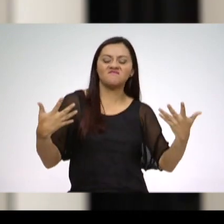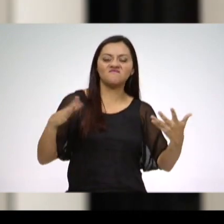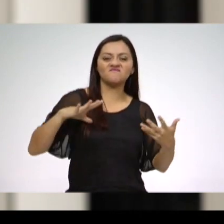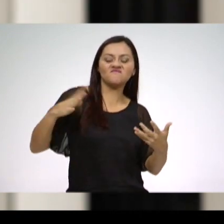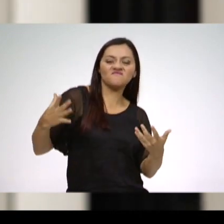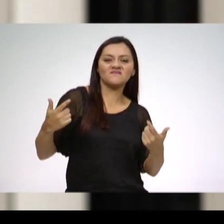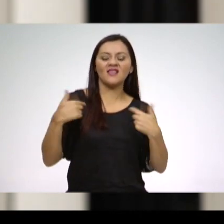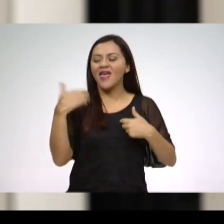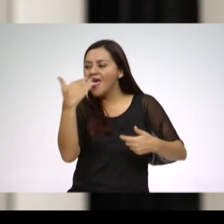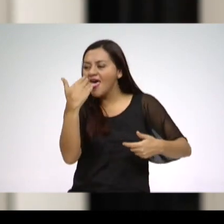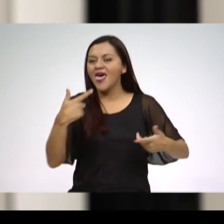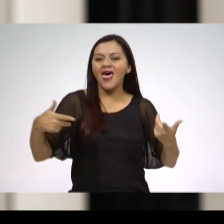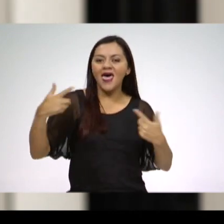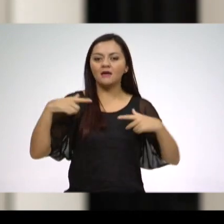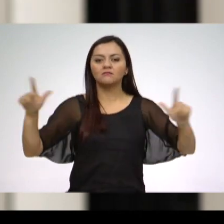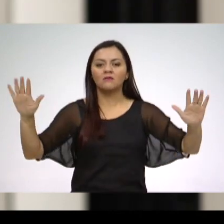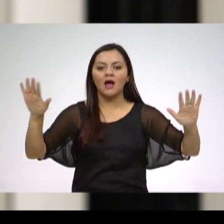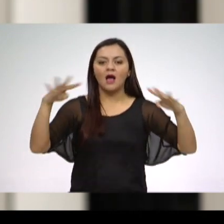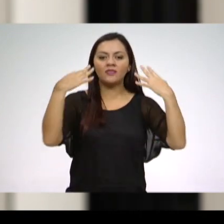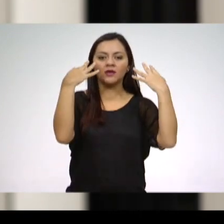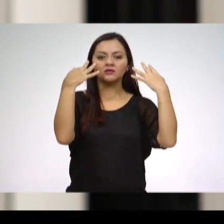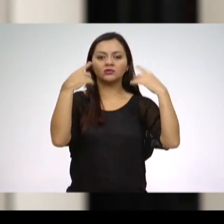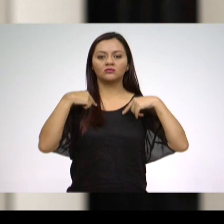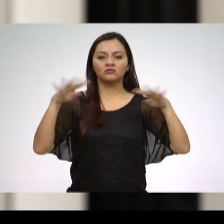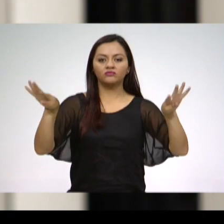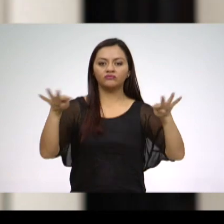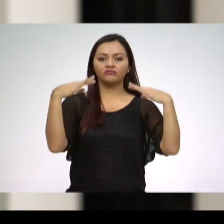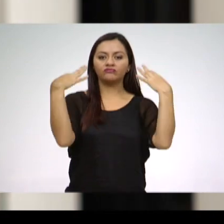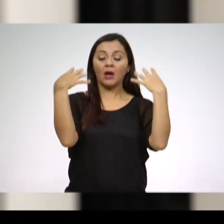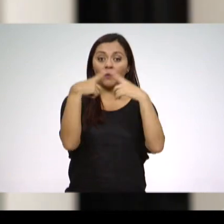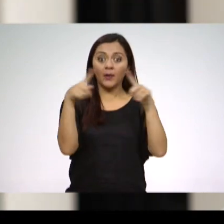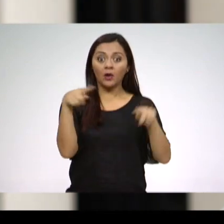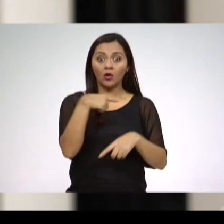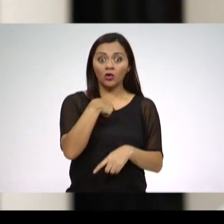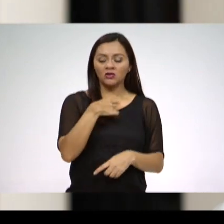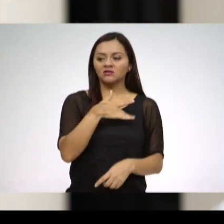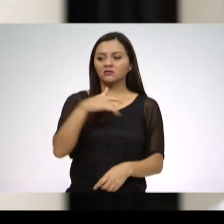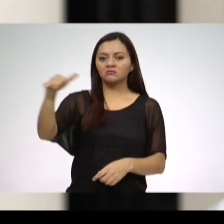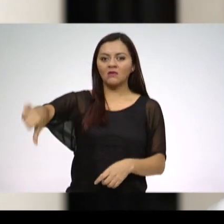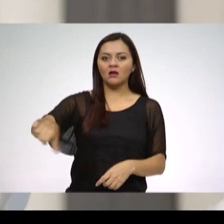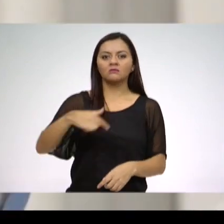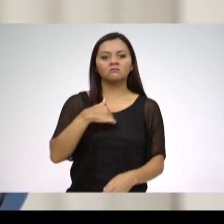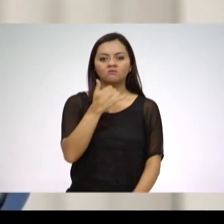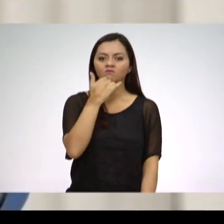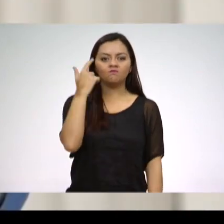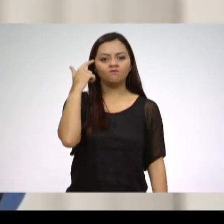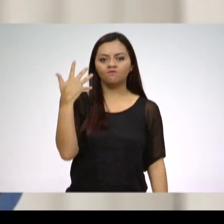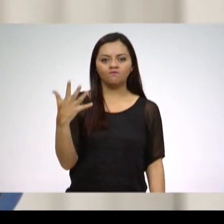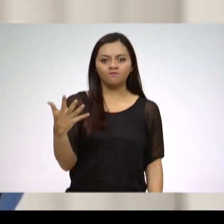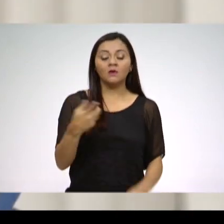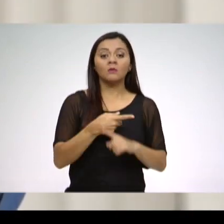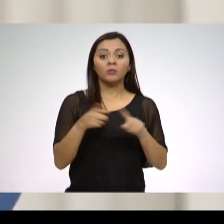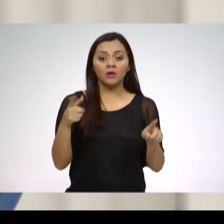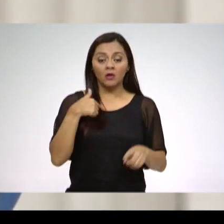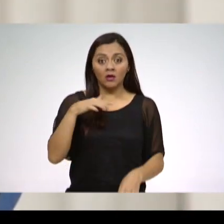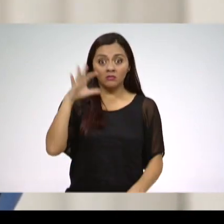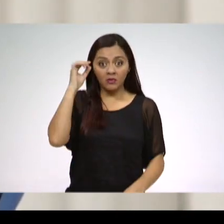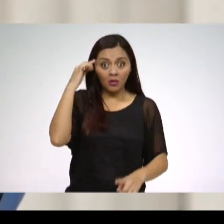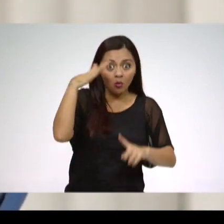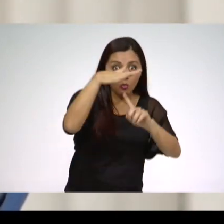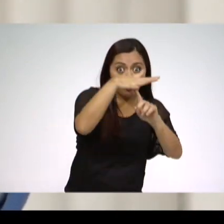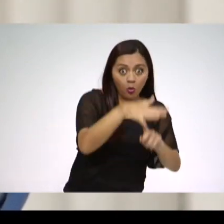sacar las risas a todos mis compañeros, pero sin darme cuenta de que él se sentía mal, obviamente. No te das cuenta si es